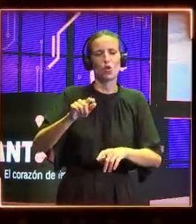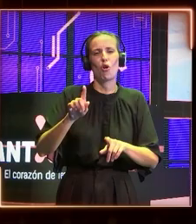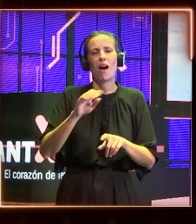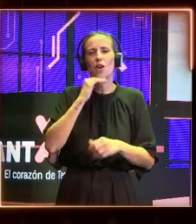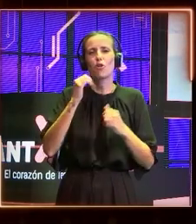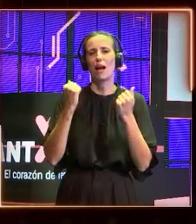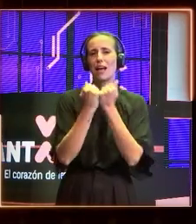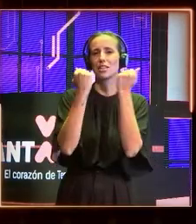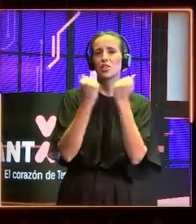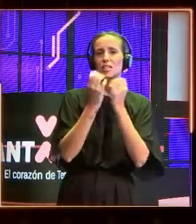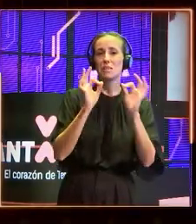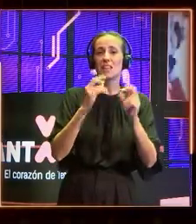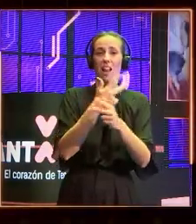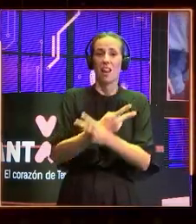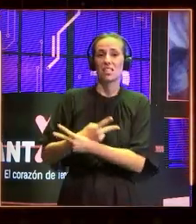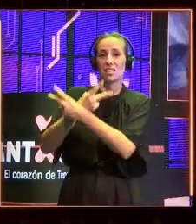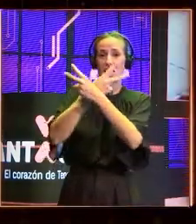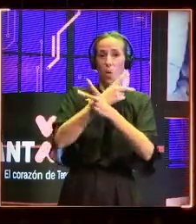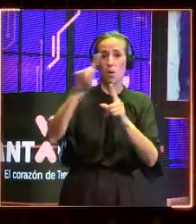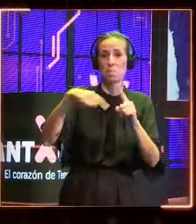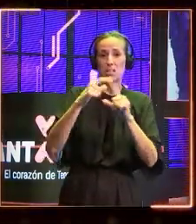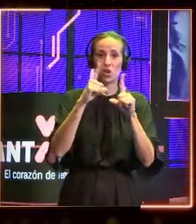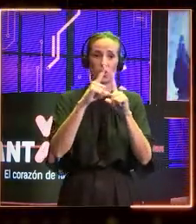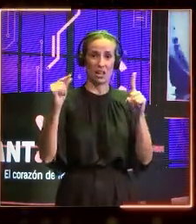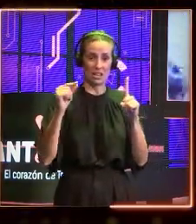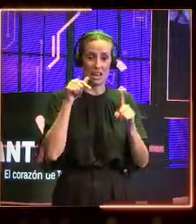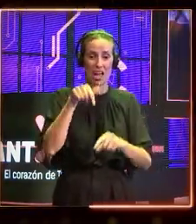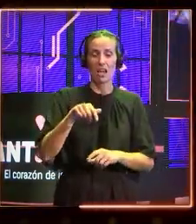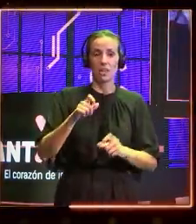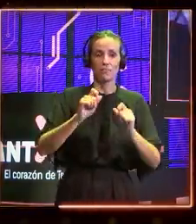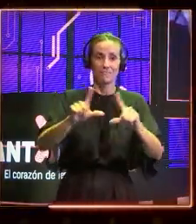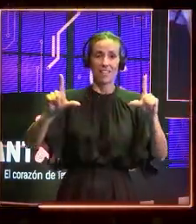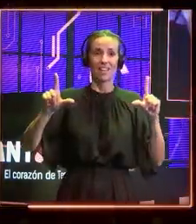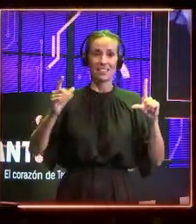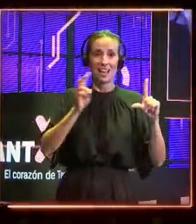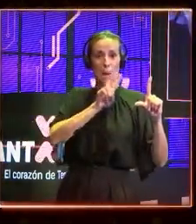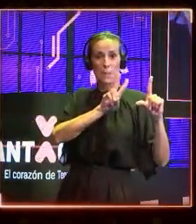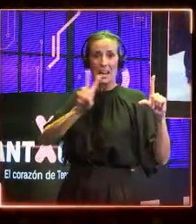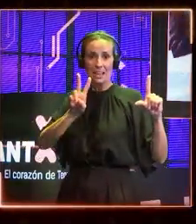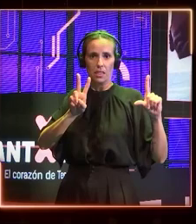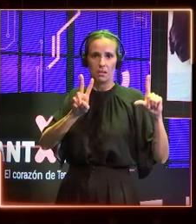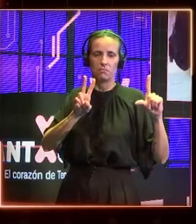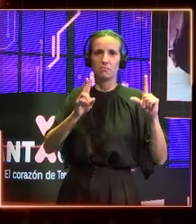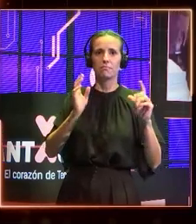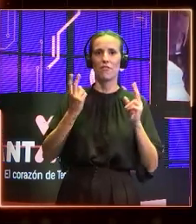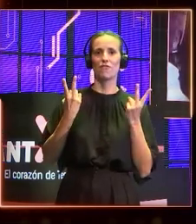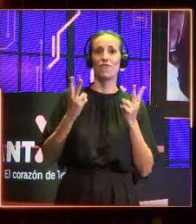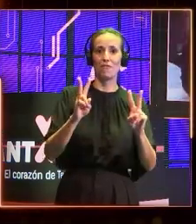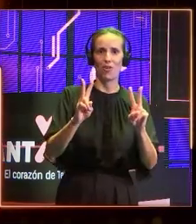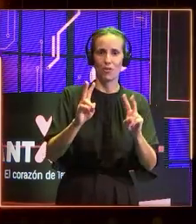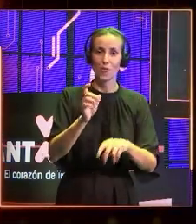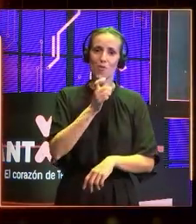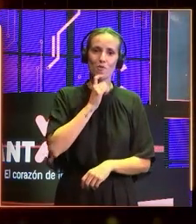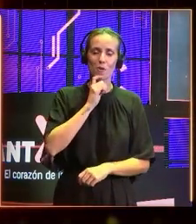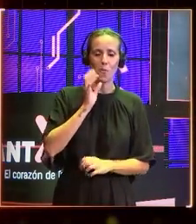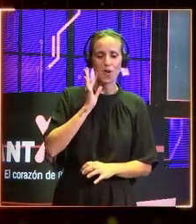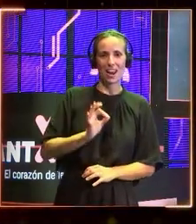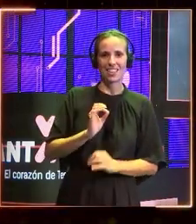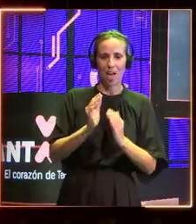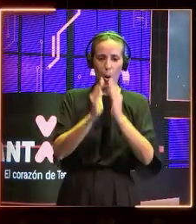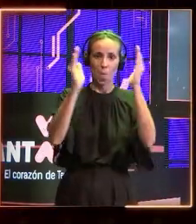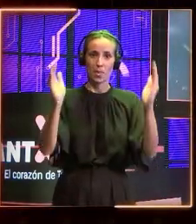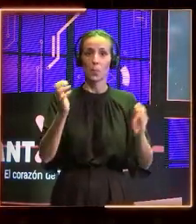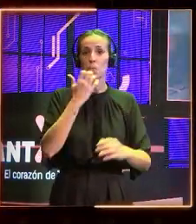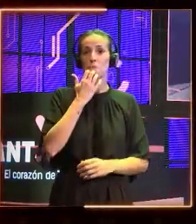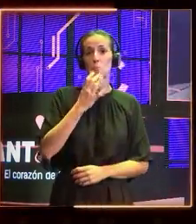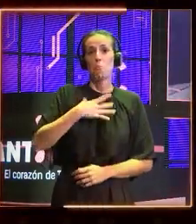desarrollamos con Star Wars y con el corte inglés donde dimos vida a un escaparate cómo a través de la realidad aumentada podemos tener un escaparate inerte donde